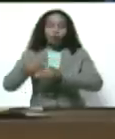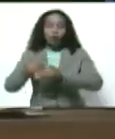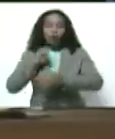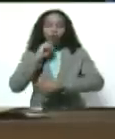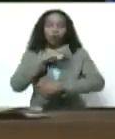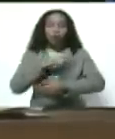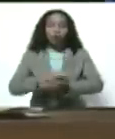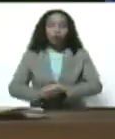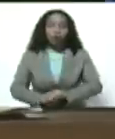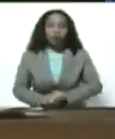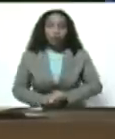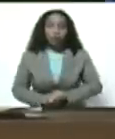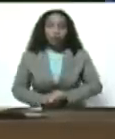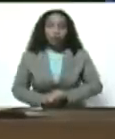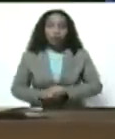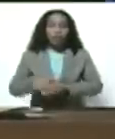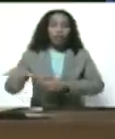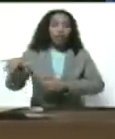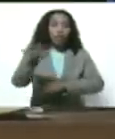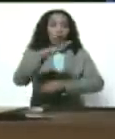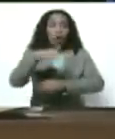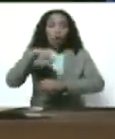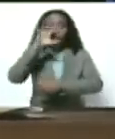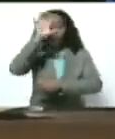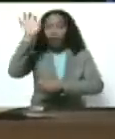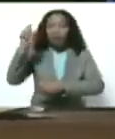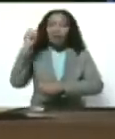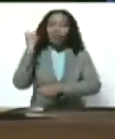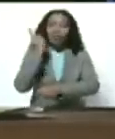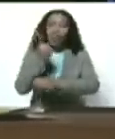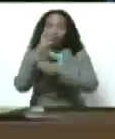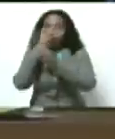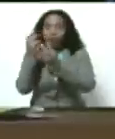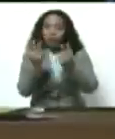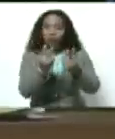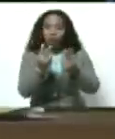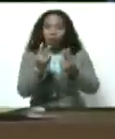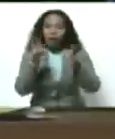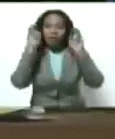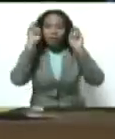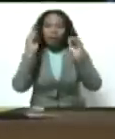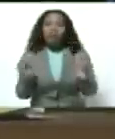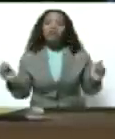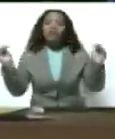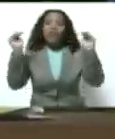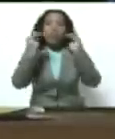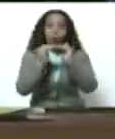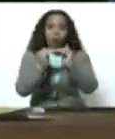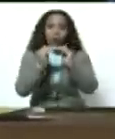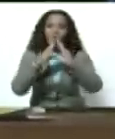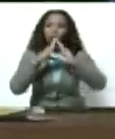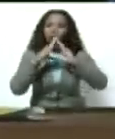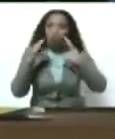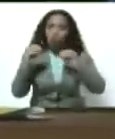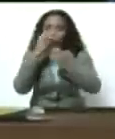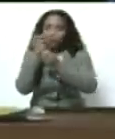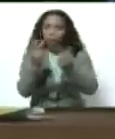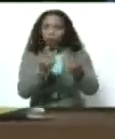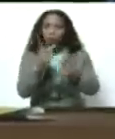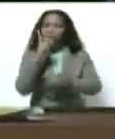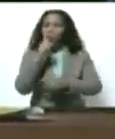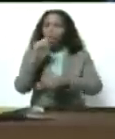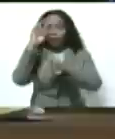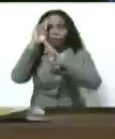histórico. Y todos los países deben ser invitados en condiciones de igualdad. Es irrespetuoso y lesivo